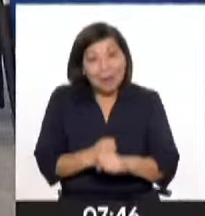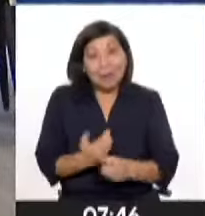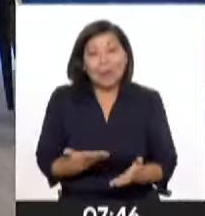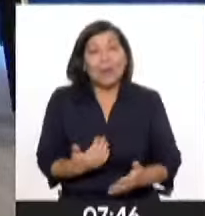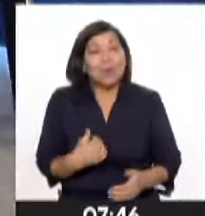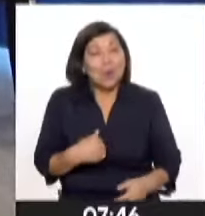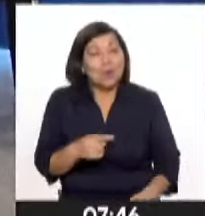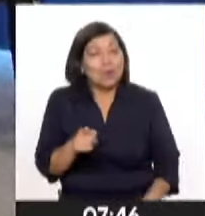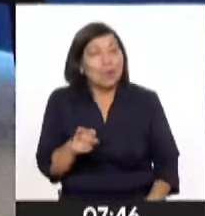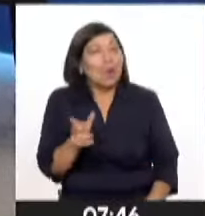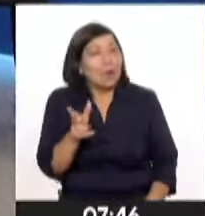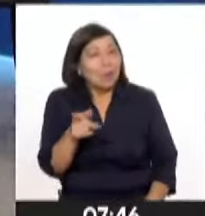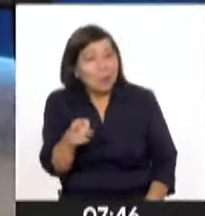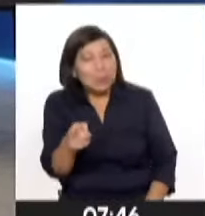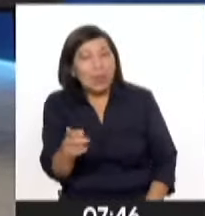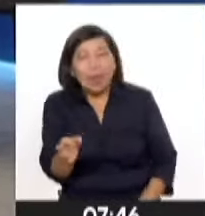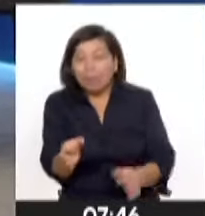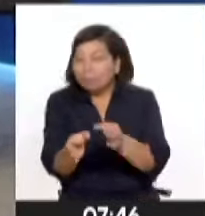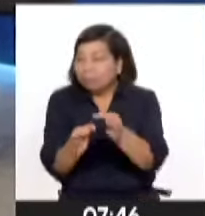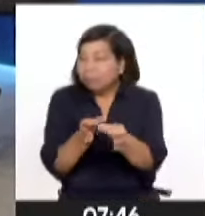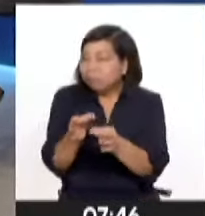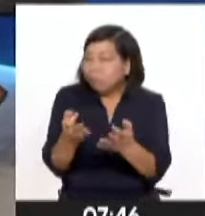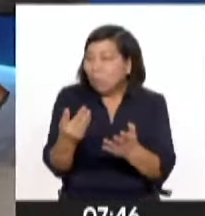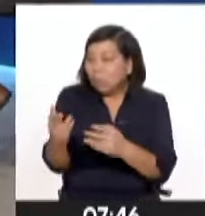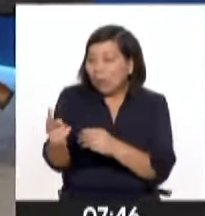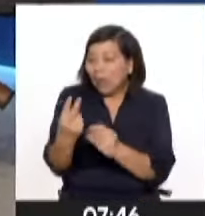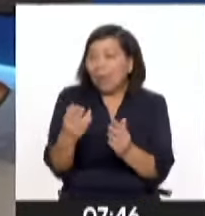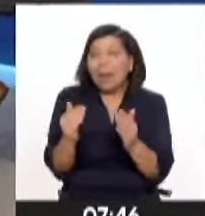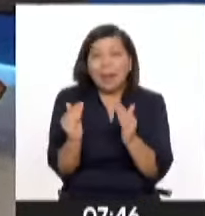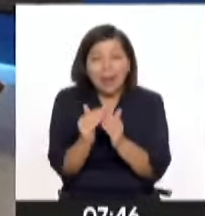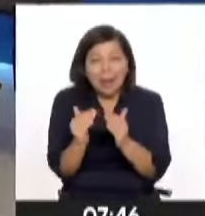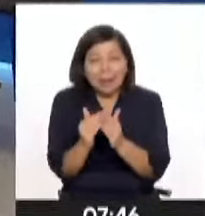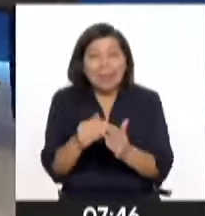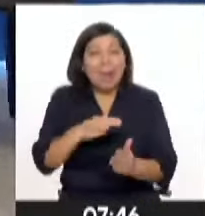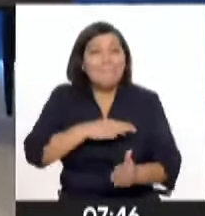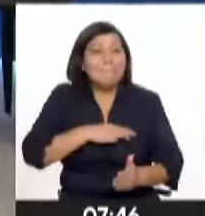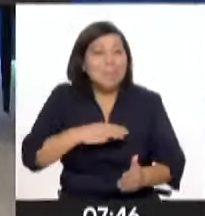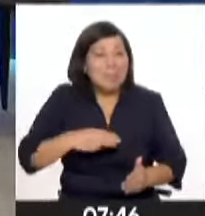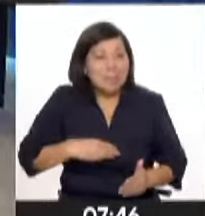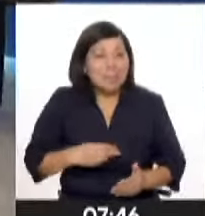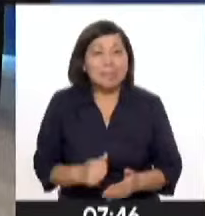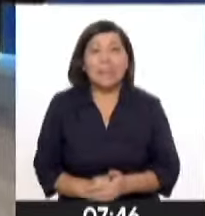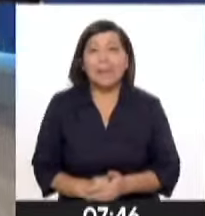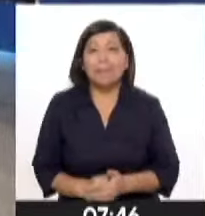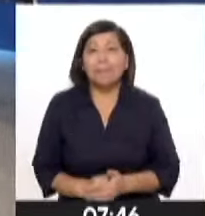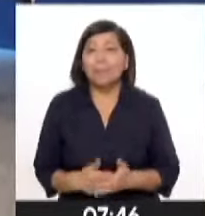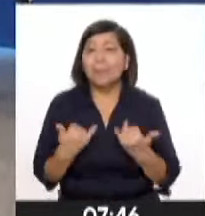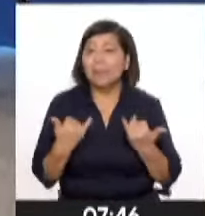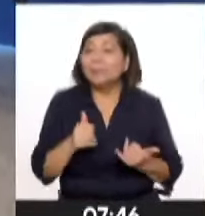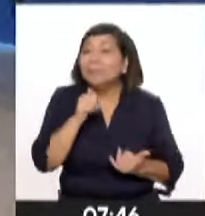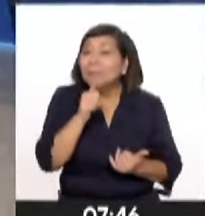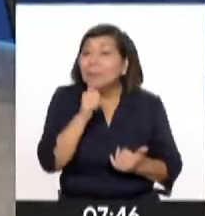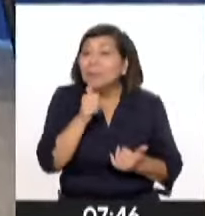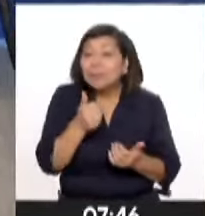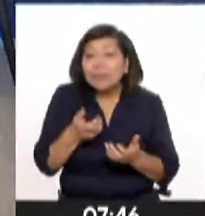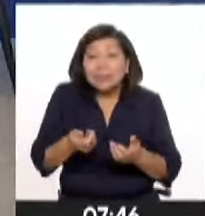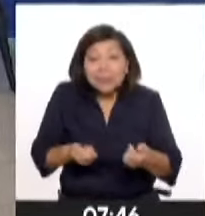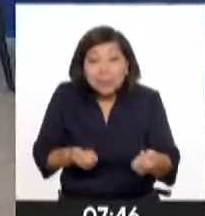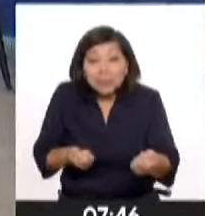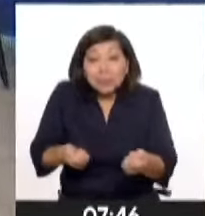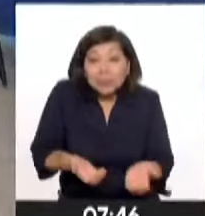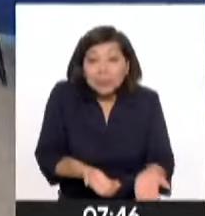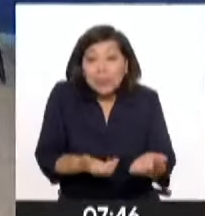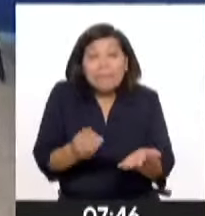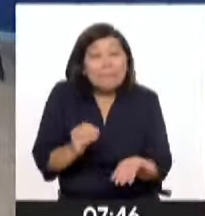la escuchábamos también a la titular de vivienda, a la ministra, sobre esta falta de maquinaria, que era la